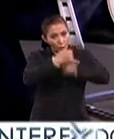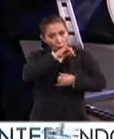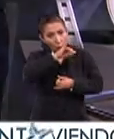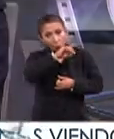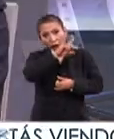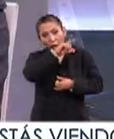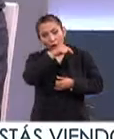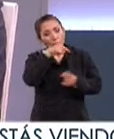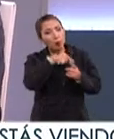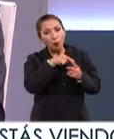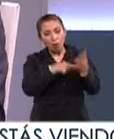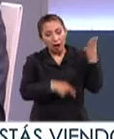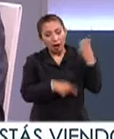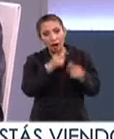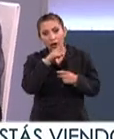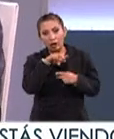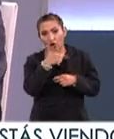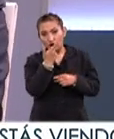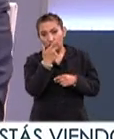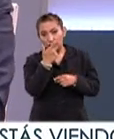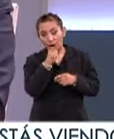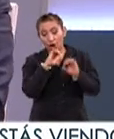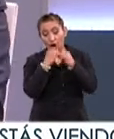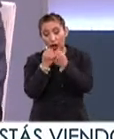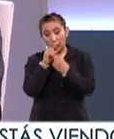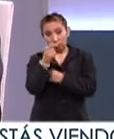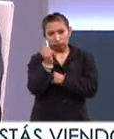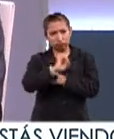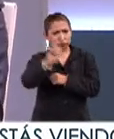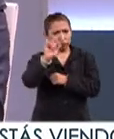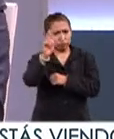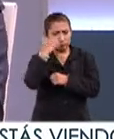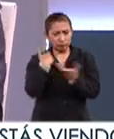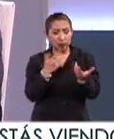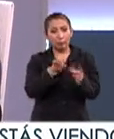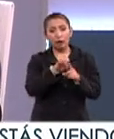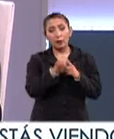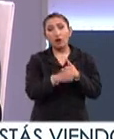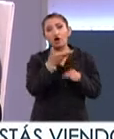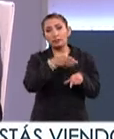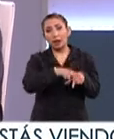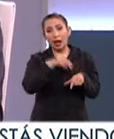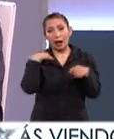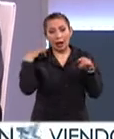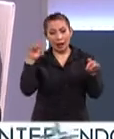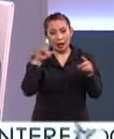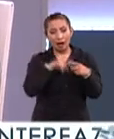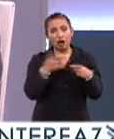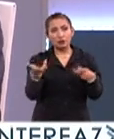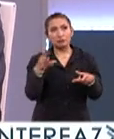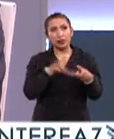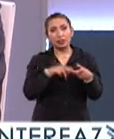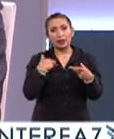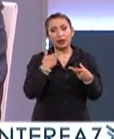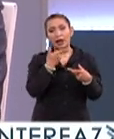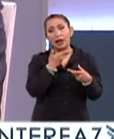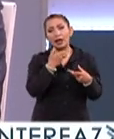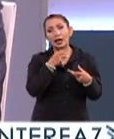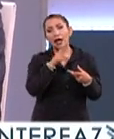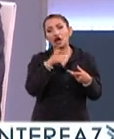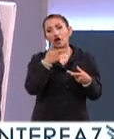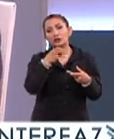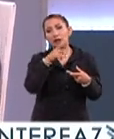ocasión estuvo compuesto por 12 organizaciones de gran prestigio, como sería el Hospital Ángeles, el Hospital Gea